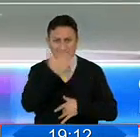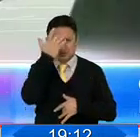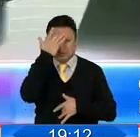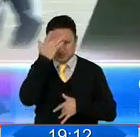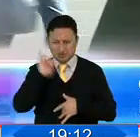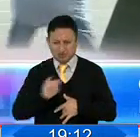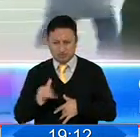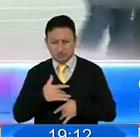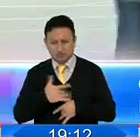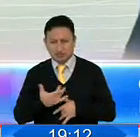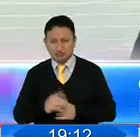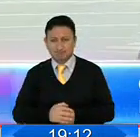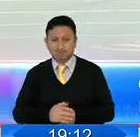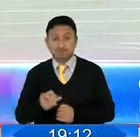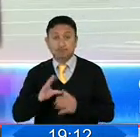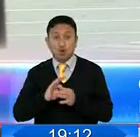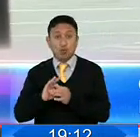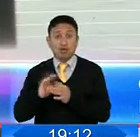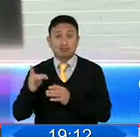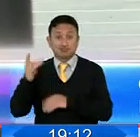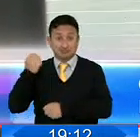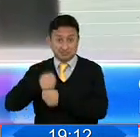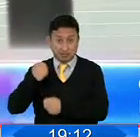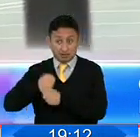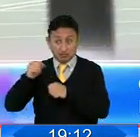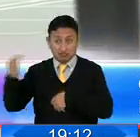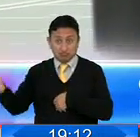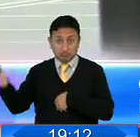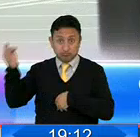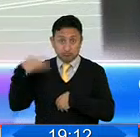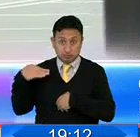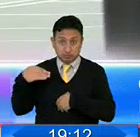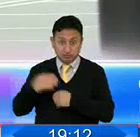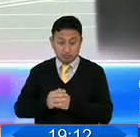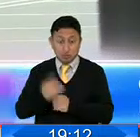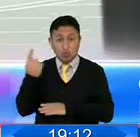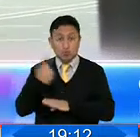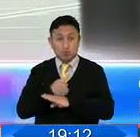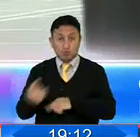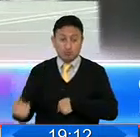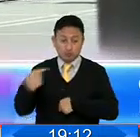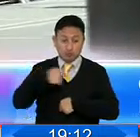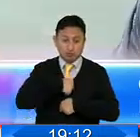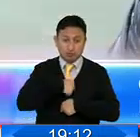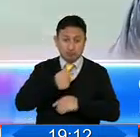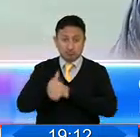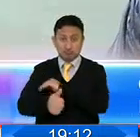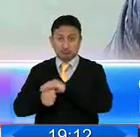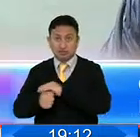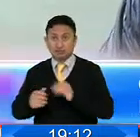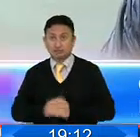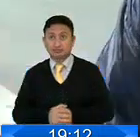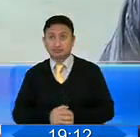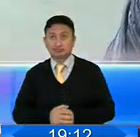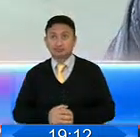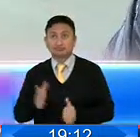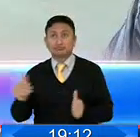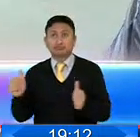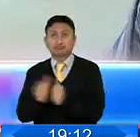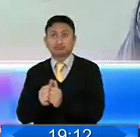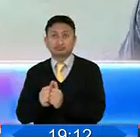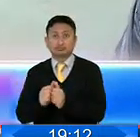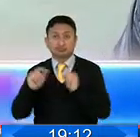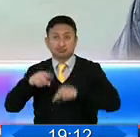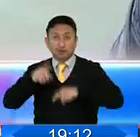el COVID-19. Un compañero de su trabajo contrajo la enfermedad y hace una semana está confinado. Estuvimos trabajando con él y